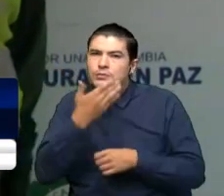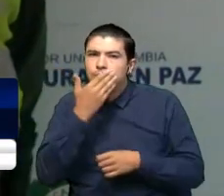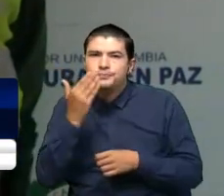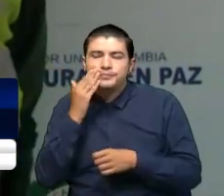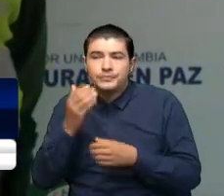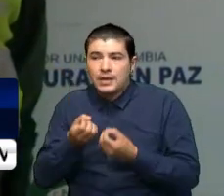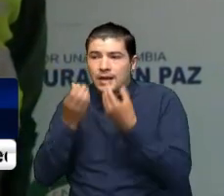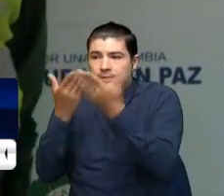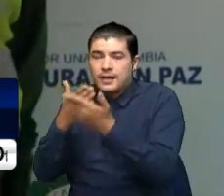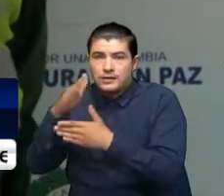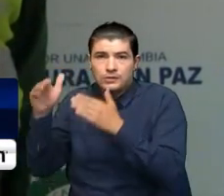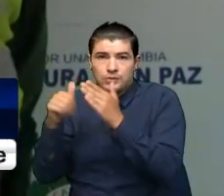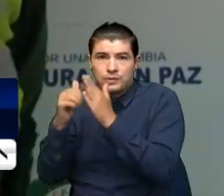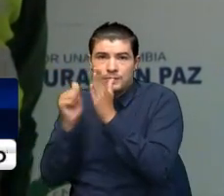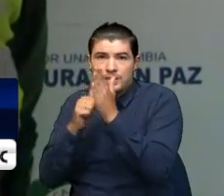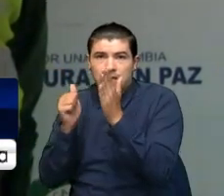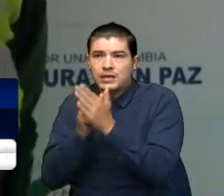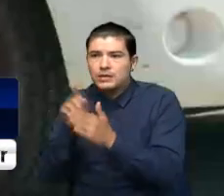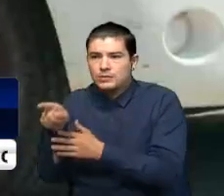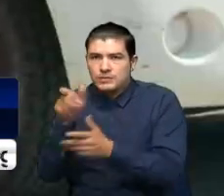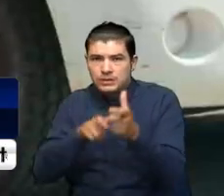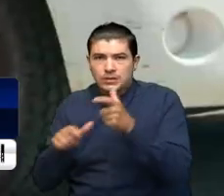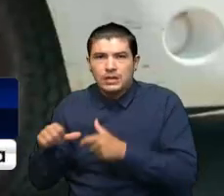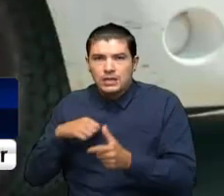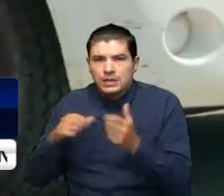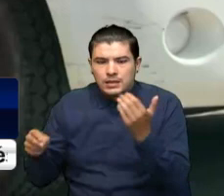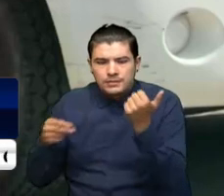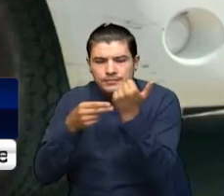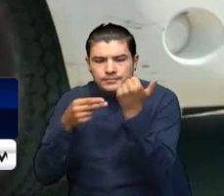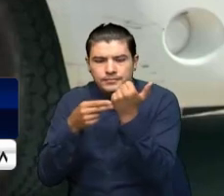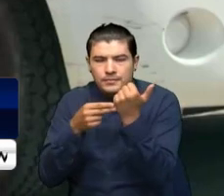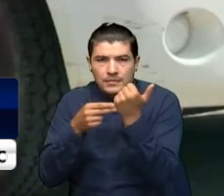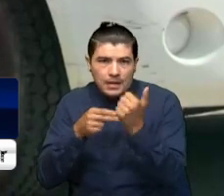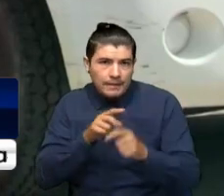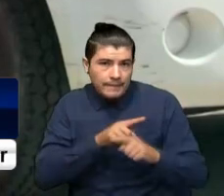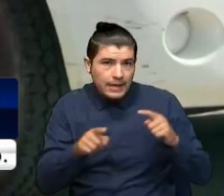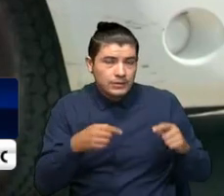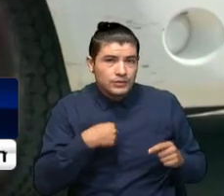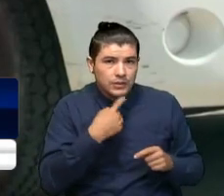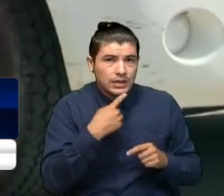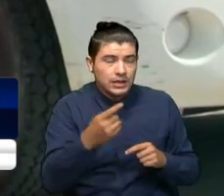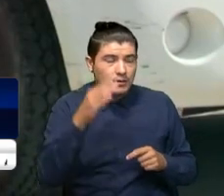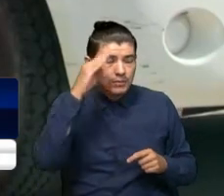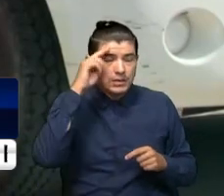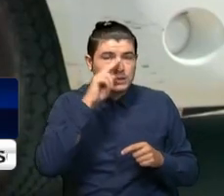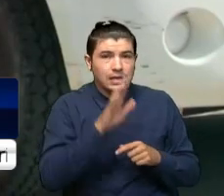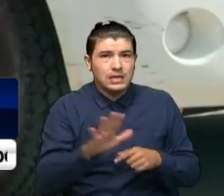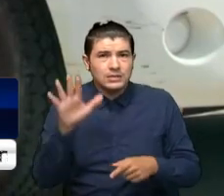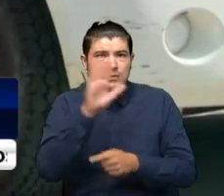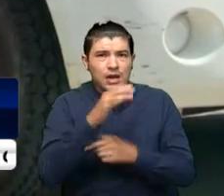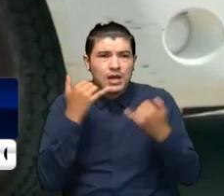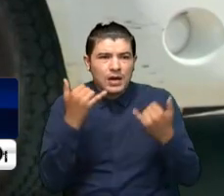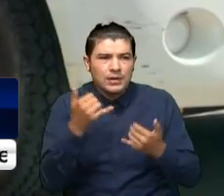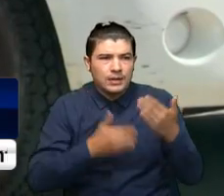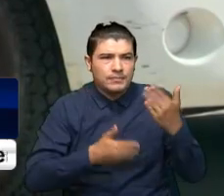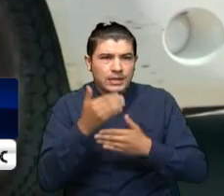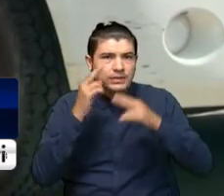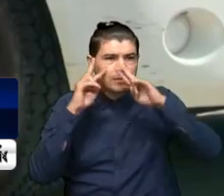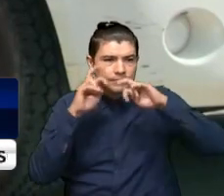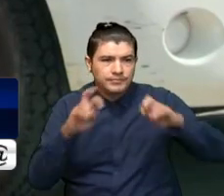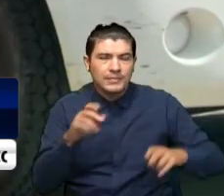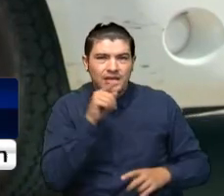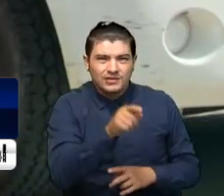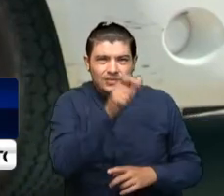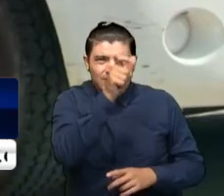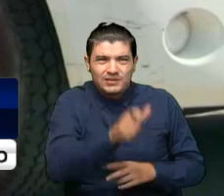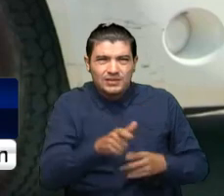se entregó todo el material de que ellos tenían, esa SIM card. Finalmente, digamos que la Policía Nacional está tras la búsqueda de un sujeto, al parecer de